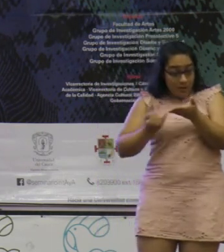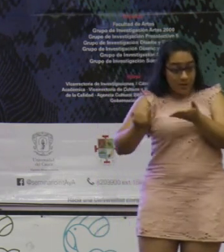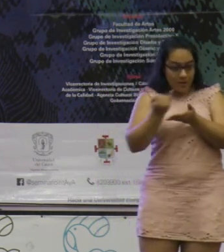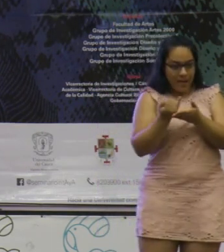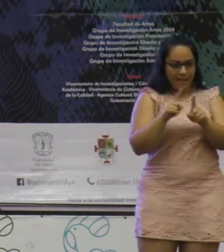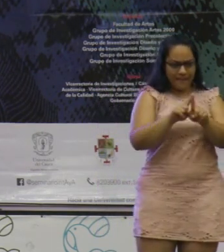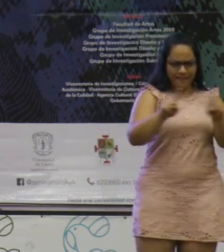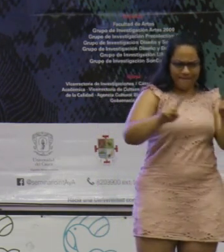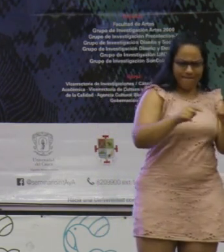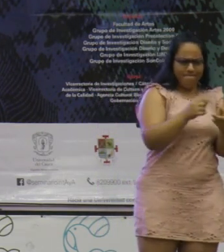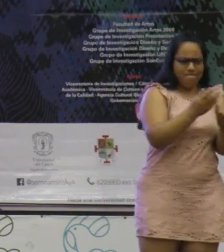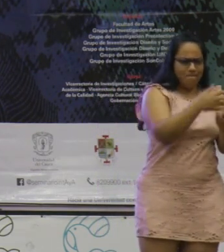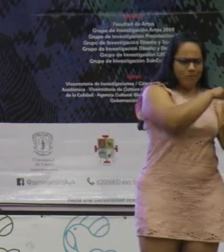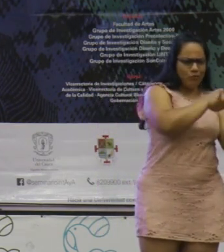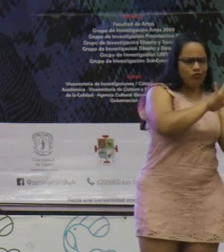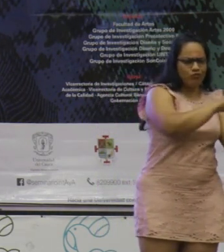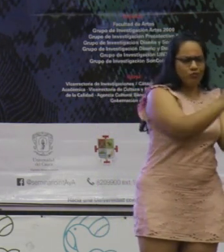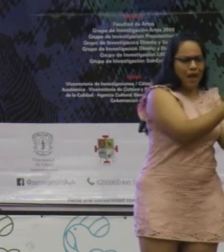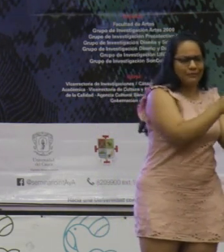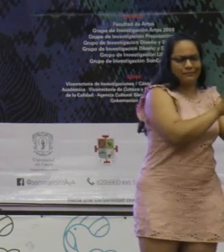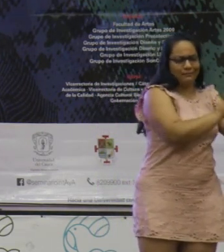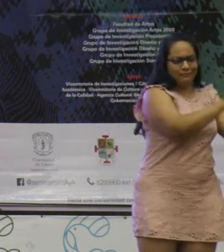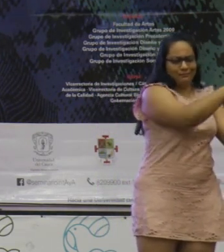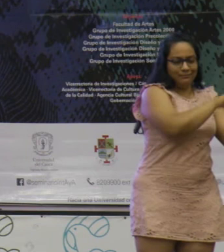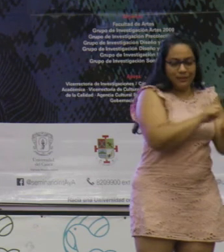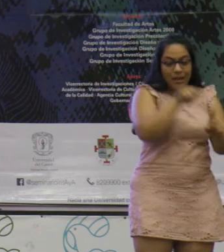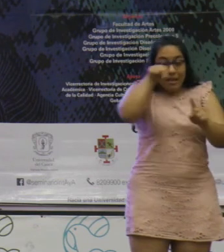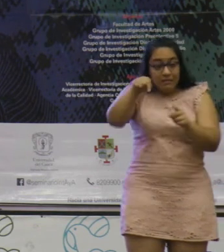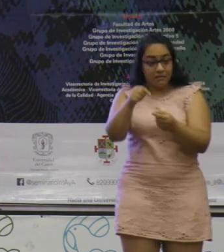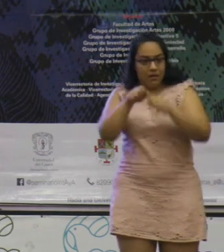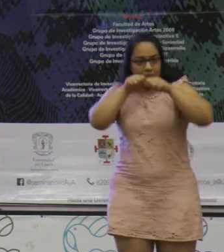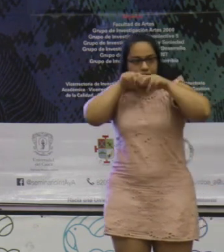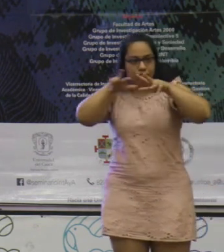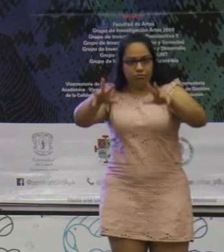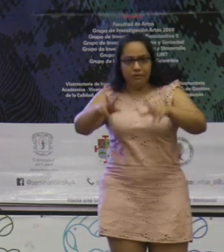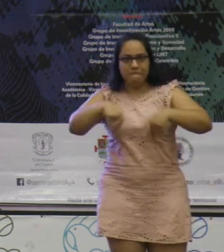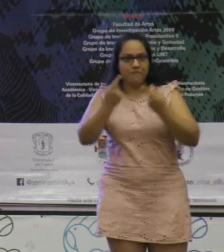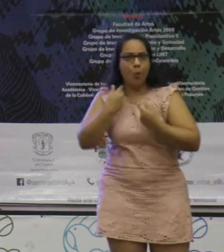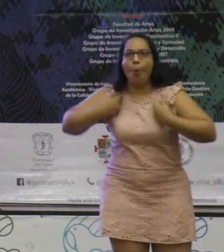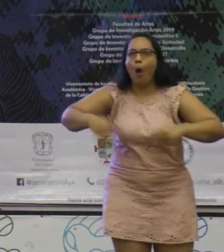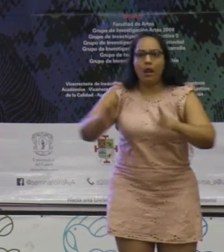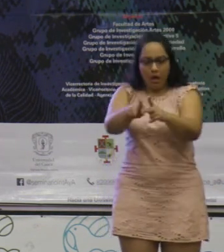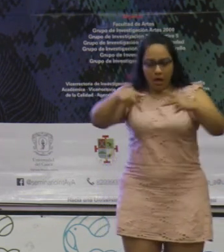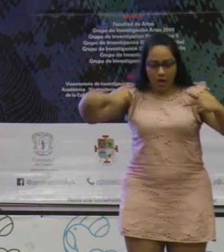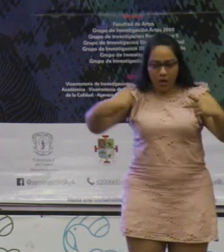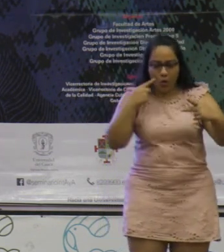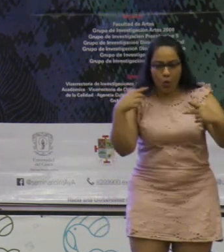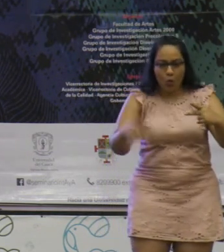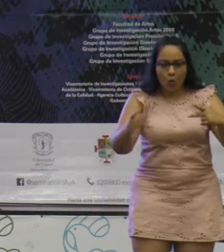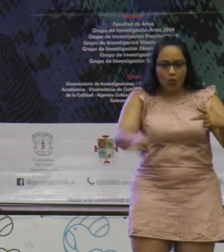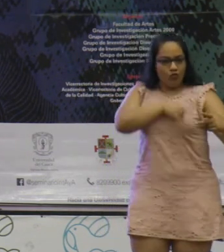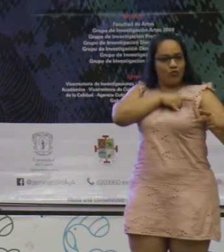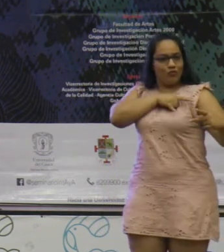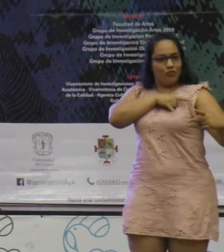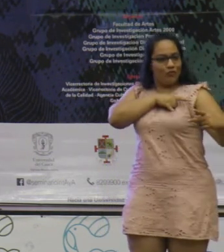ciertas prácticas o ciertas herencias artísticas, tiene la capacidad de penetrar en la vida cotidiana de una manera brutal. Brutal, o sea, tiene una capacidad